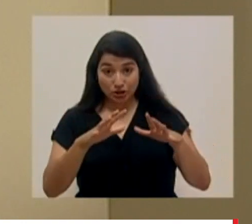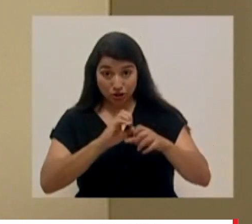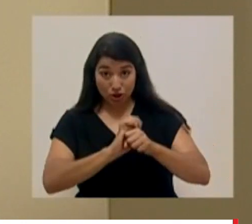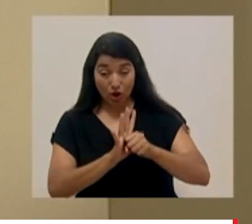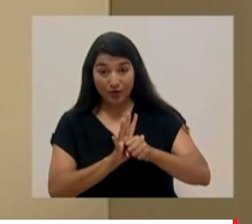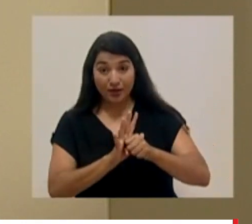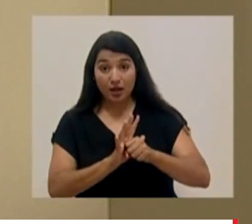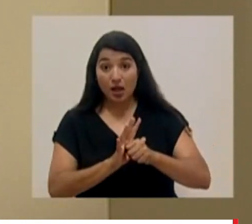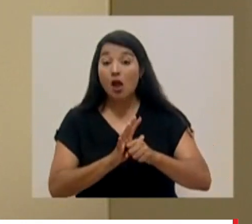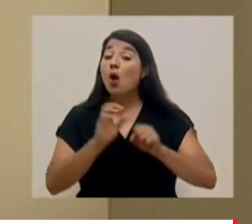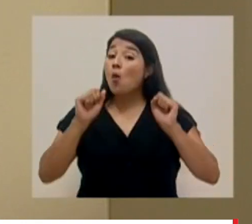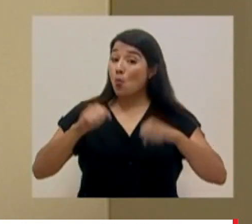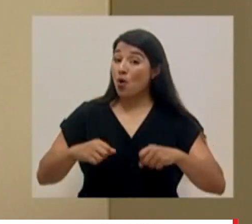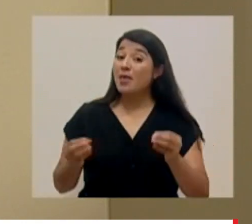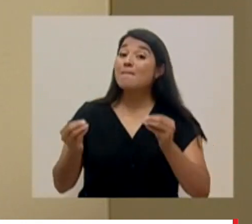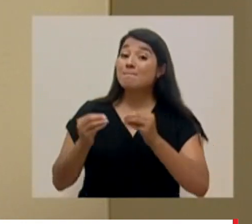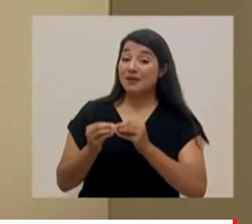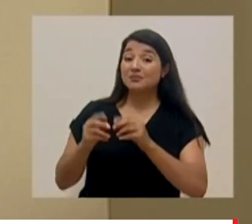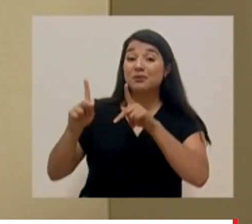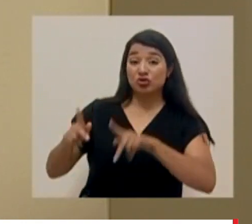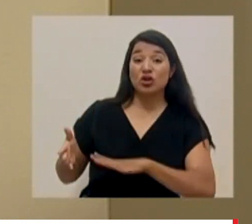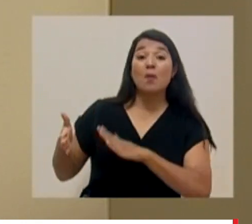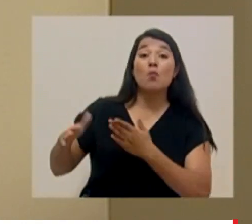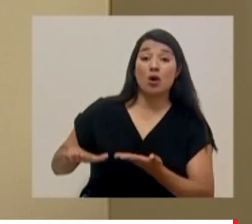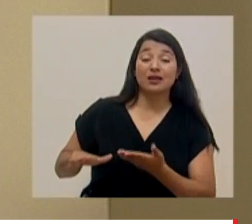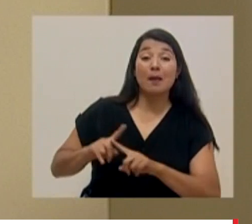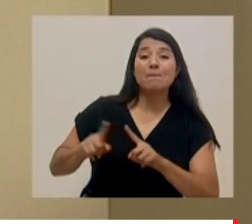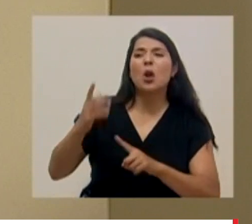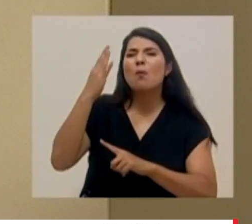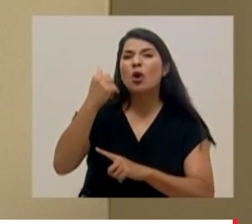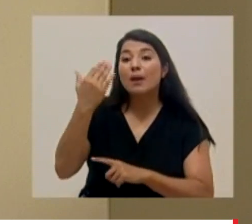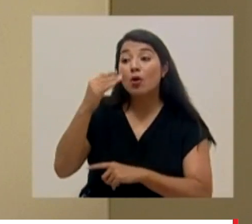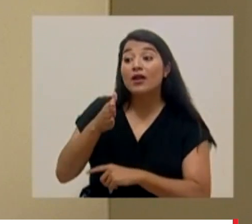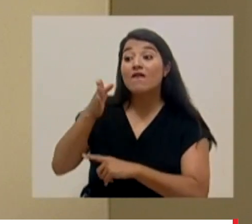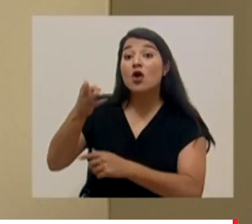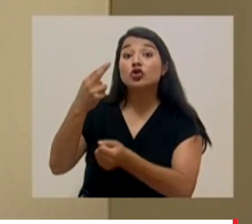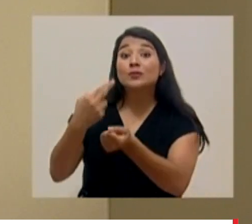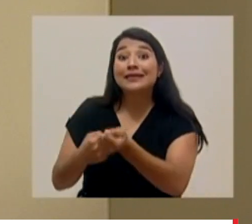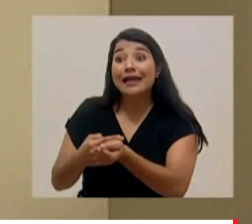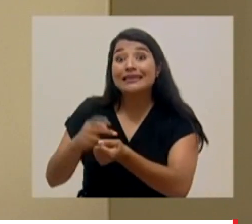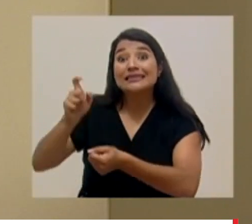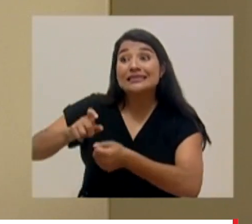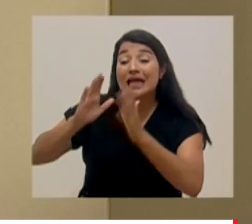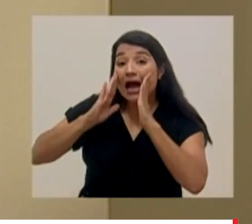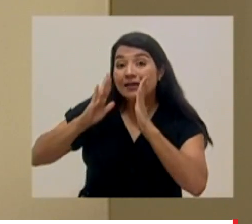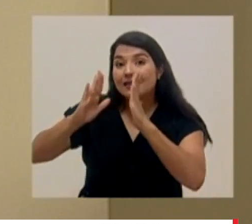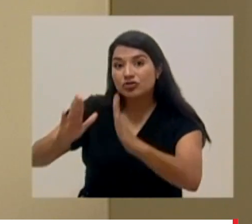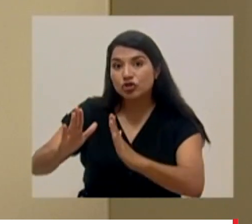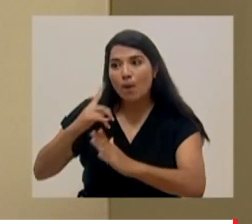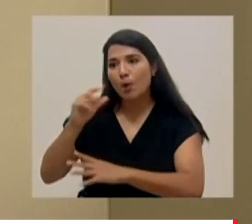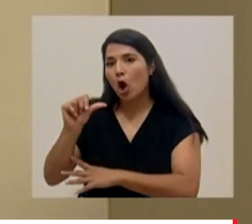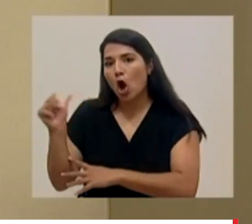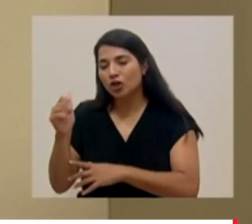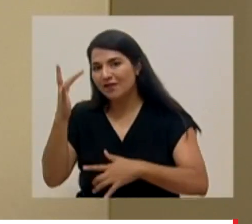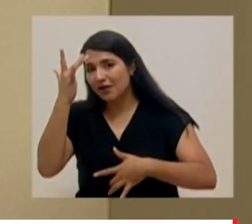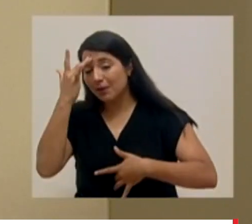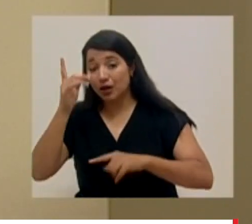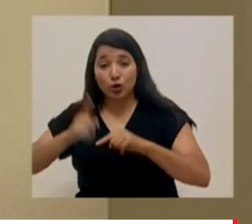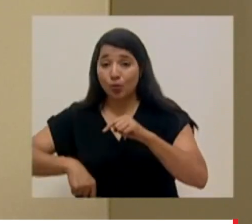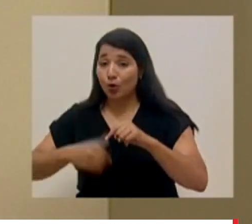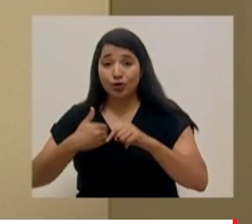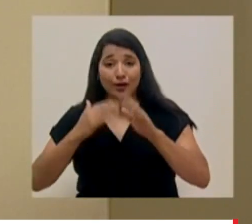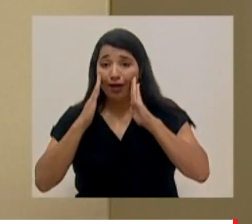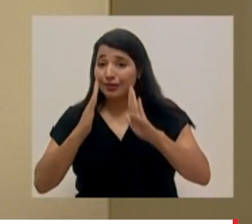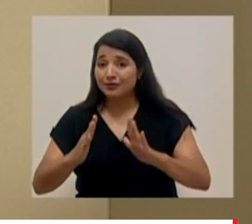otras causas que no son COVID y que no van a tener acceso a unidades de cuidados intensivos. Entonces la mortalidad va a ser mucho mayor.